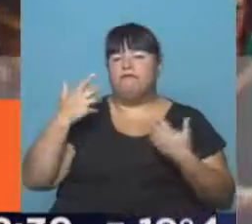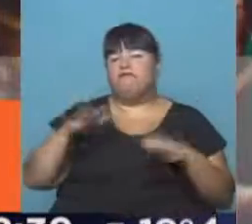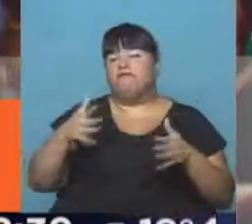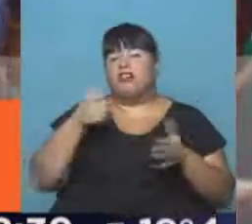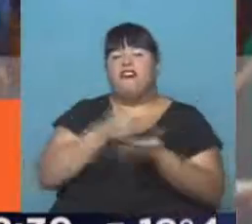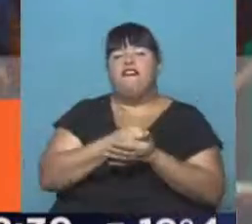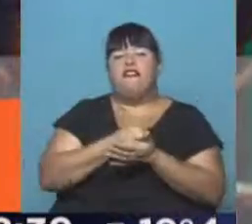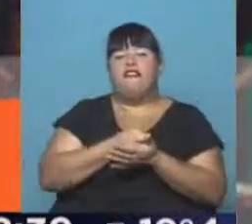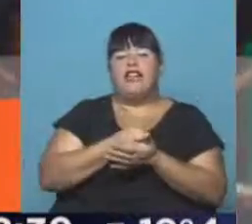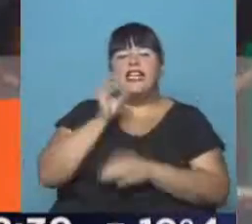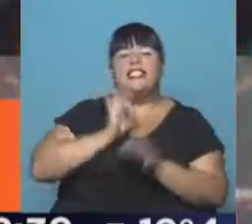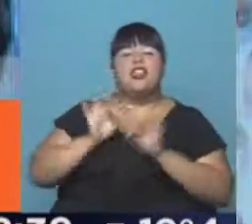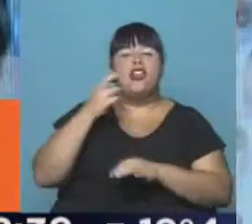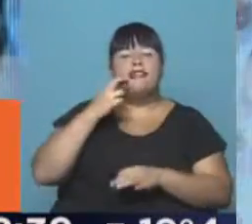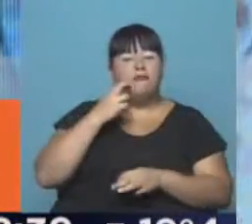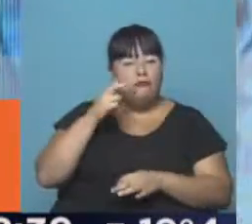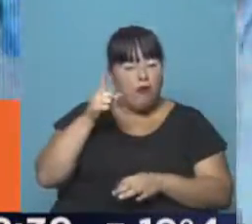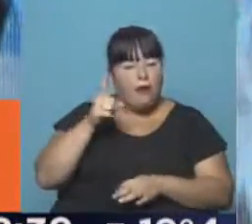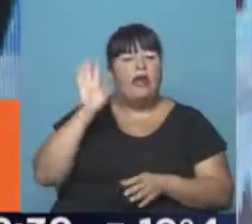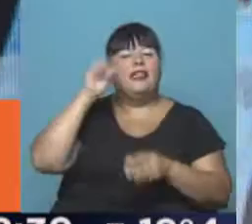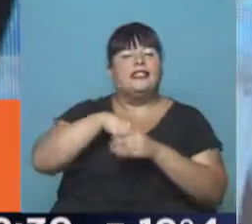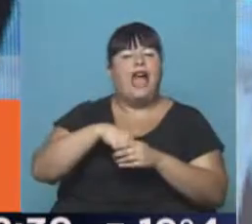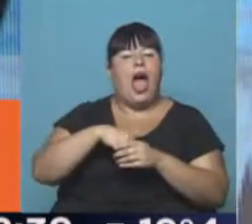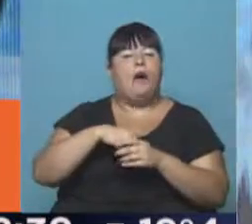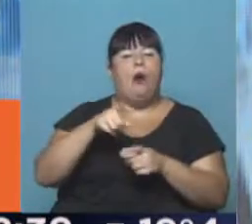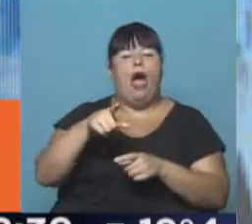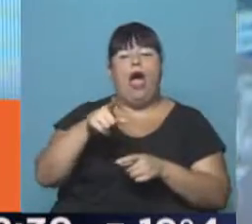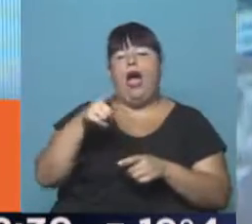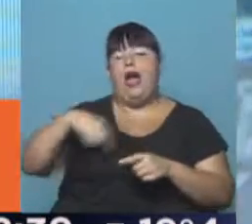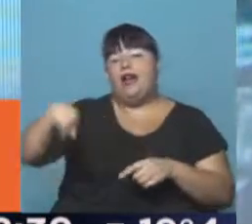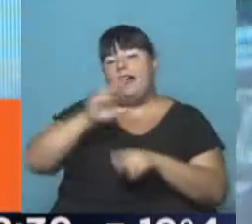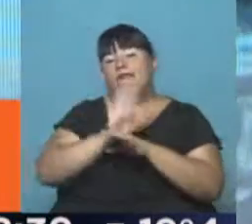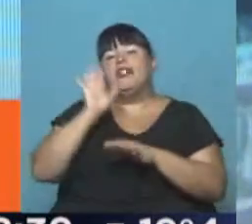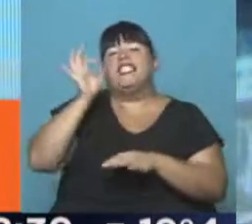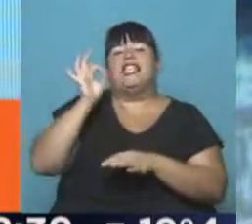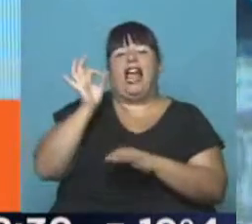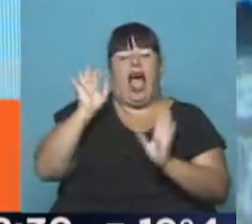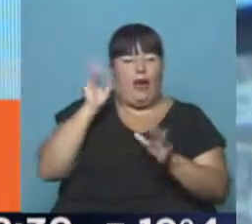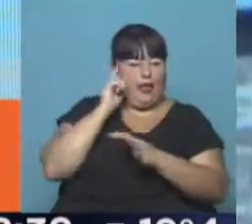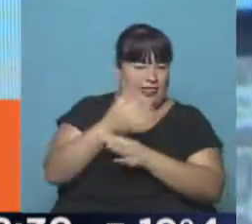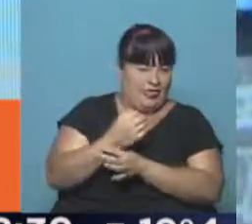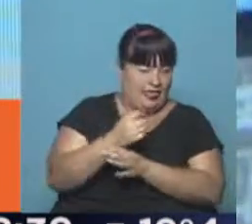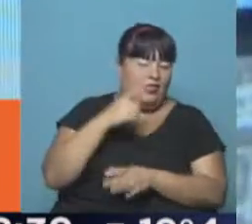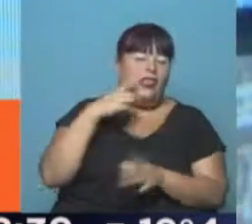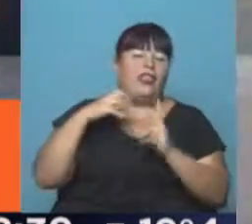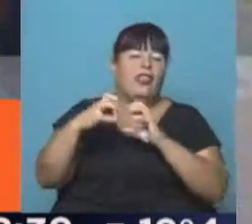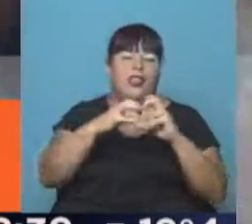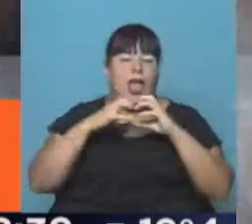digamos a fines del siglo XIX, participaron los que teóricamente sabían. Hubo un